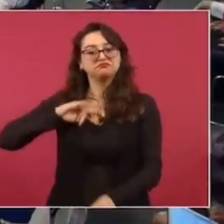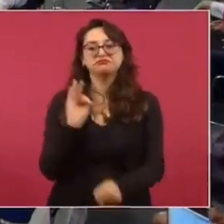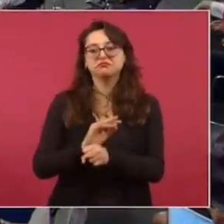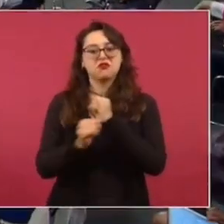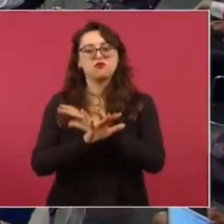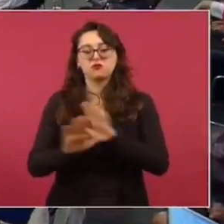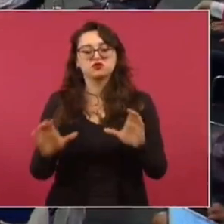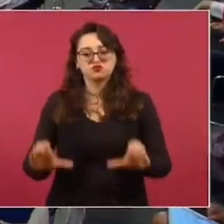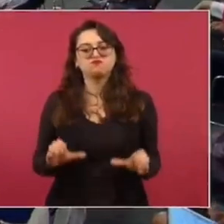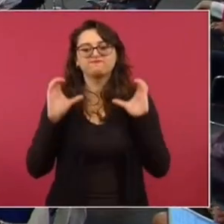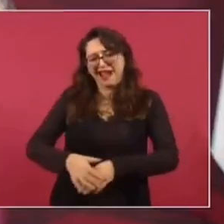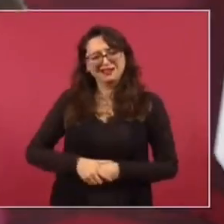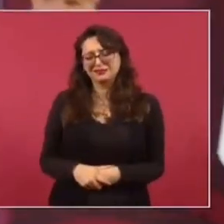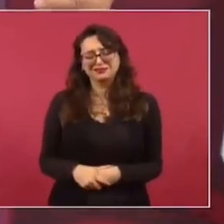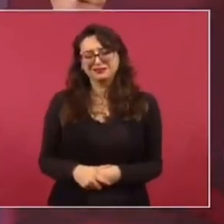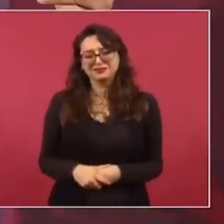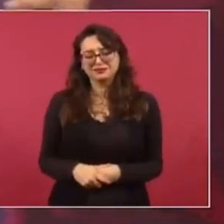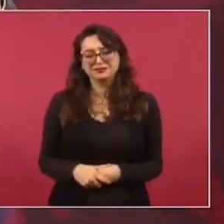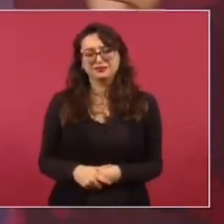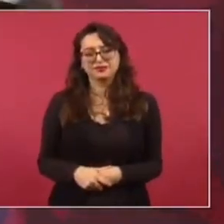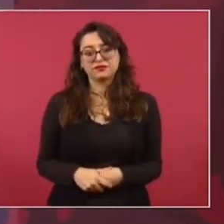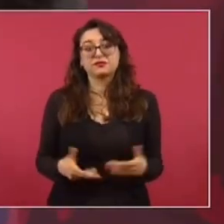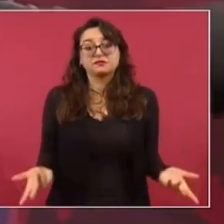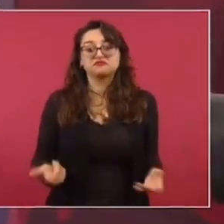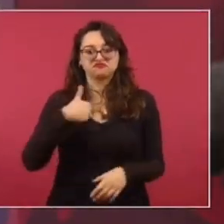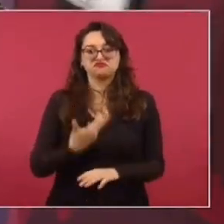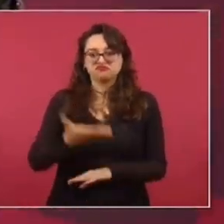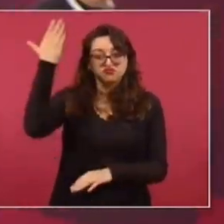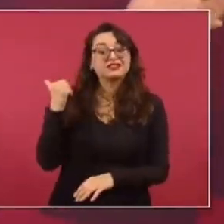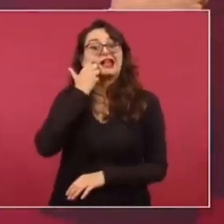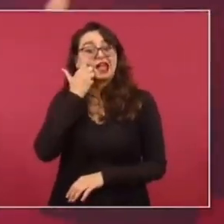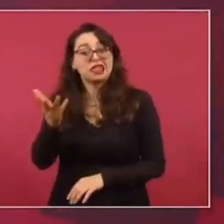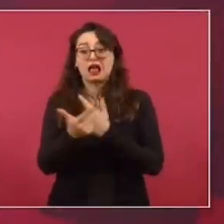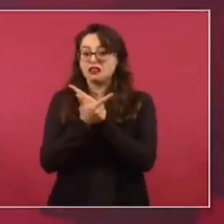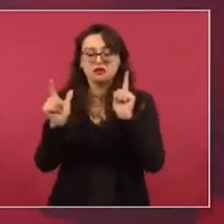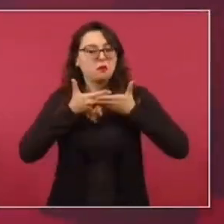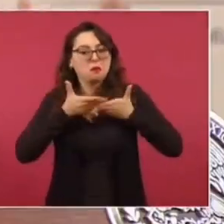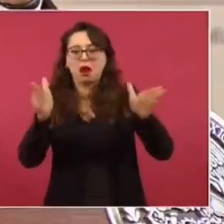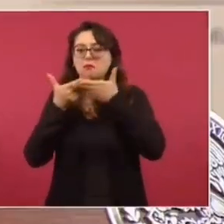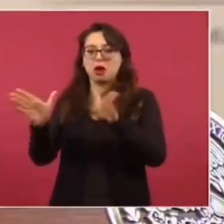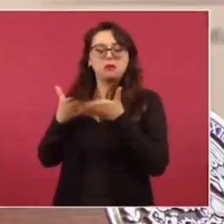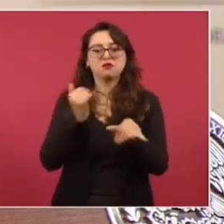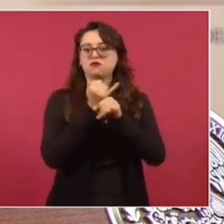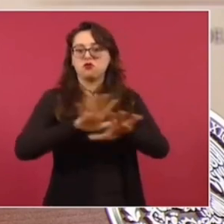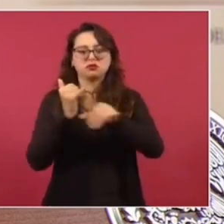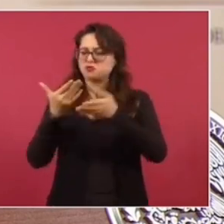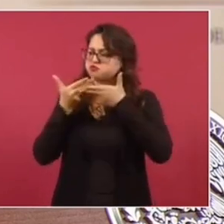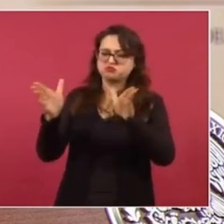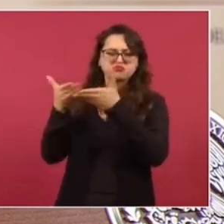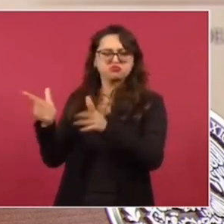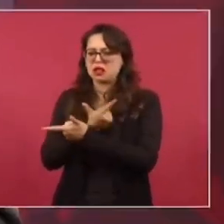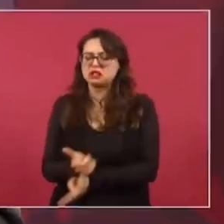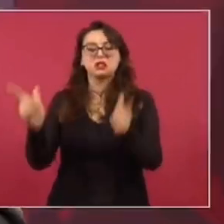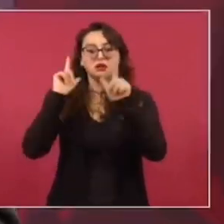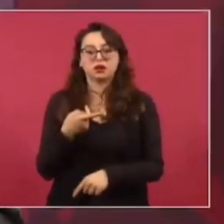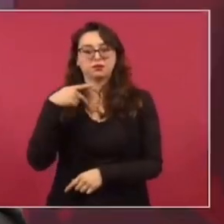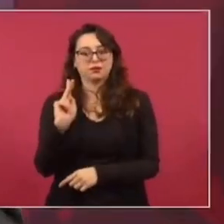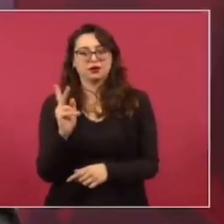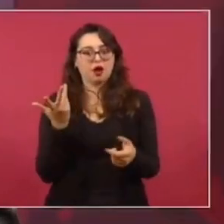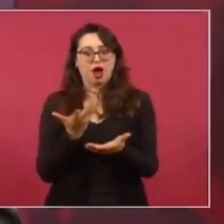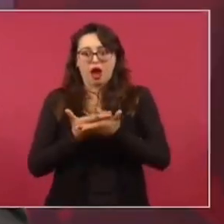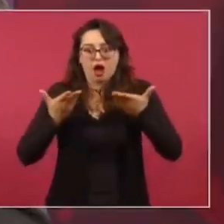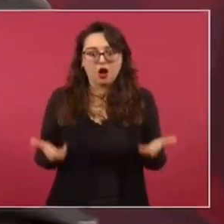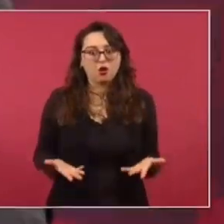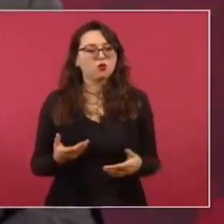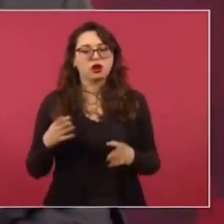y defendiendo nuestra soberanía. Nosotros habíamos dicho al principio todo, pero se están metiendo. Es